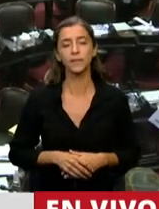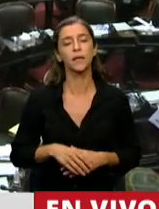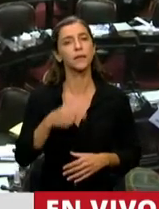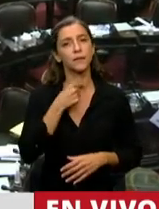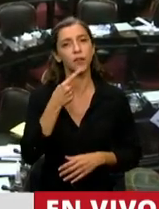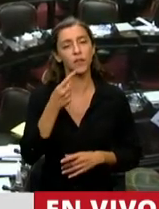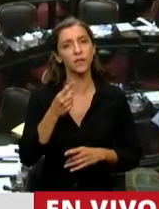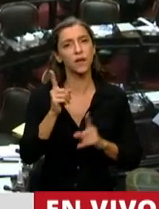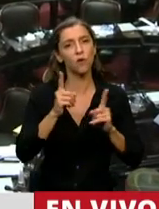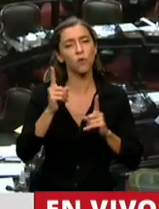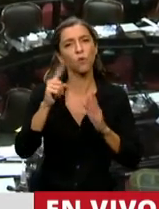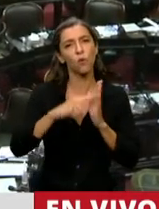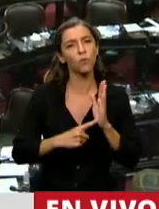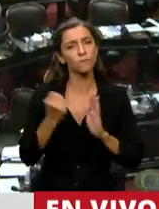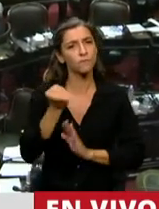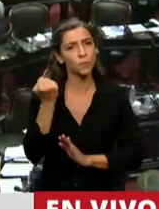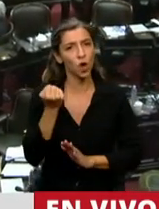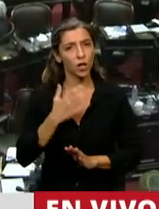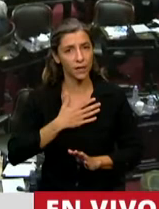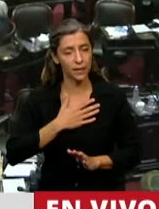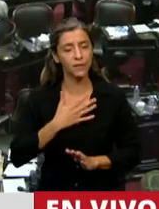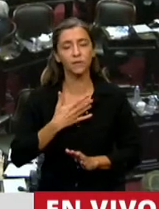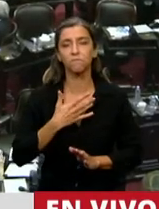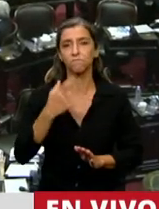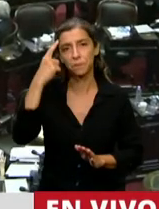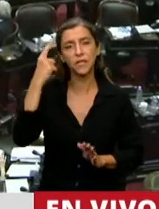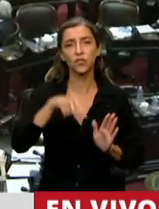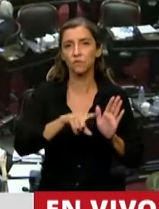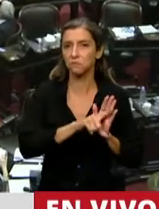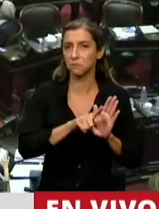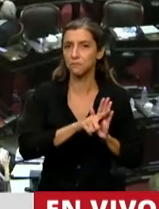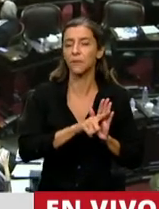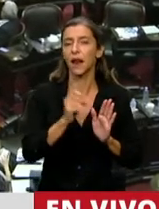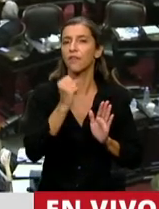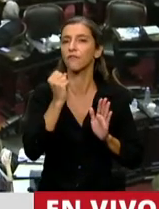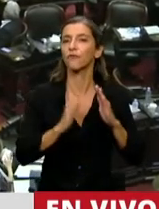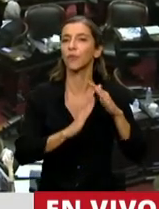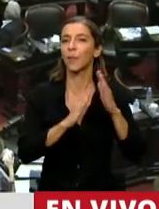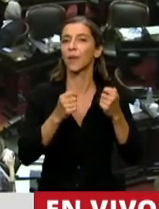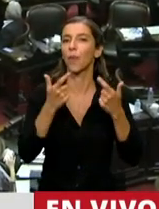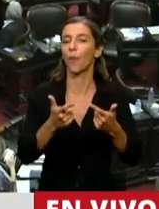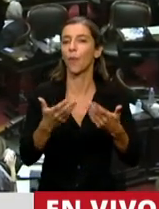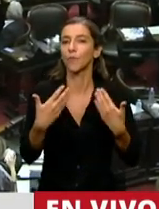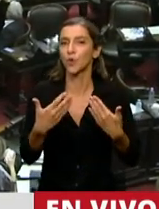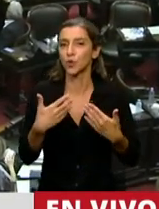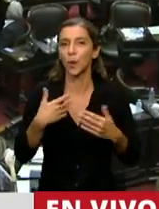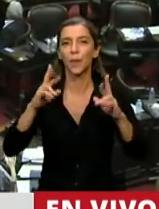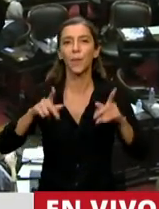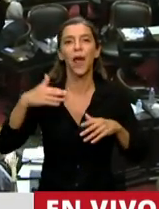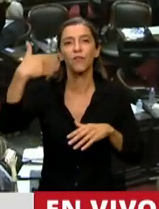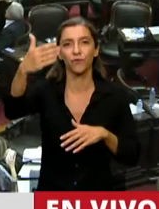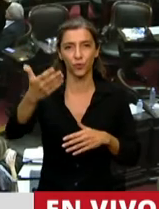destacar. Una, que es una ley marco, como decía antes, que le da sustento económico y